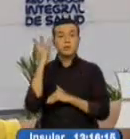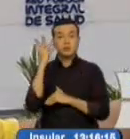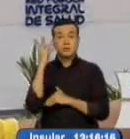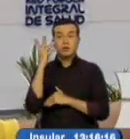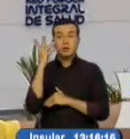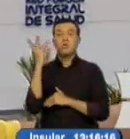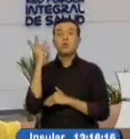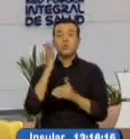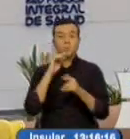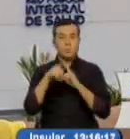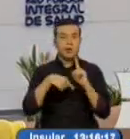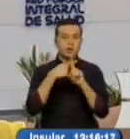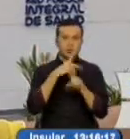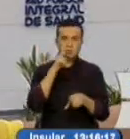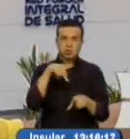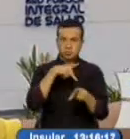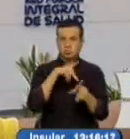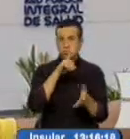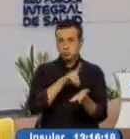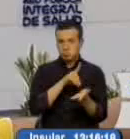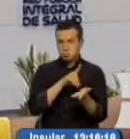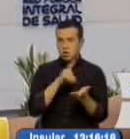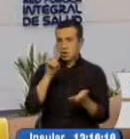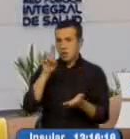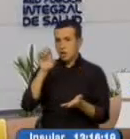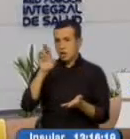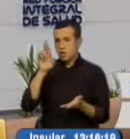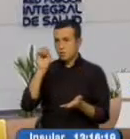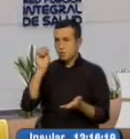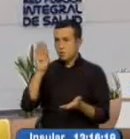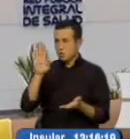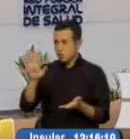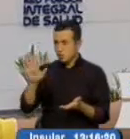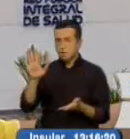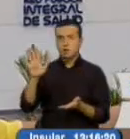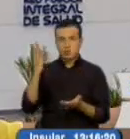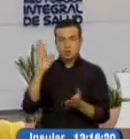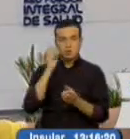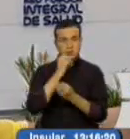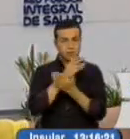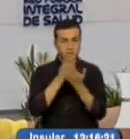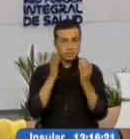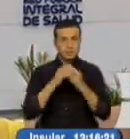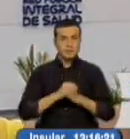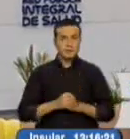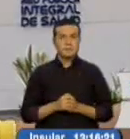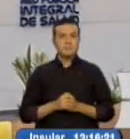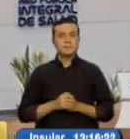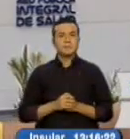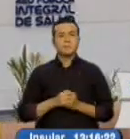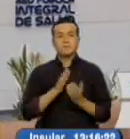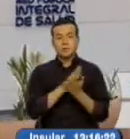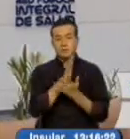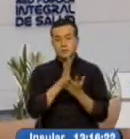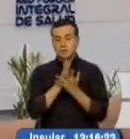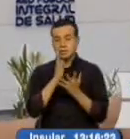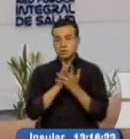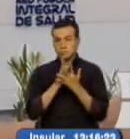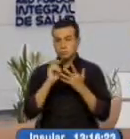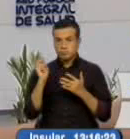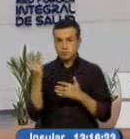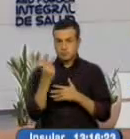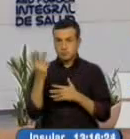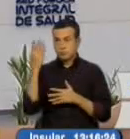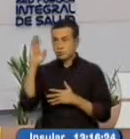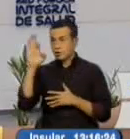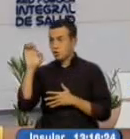reforzar con especialistas allá también. Y como ya lo había indicado, las especialidades de segundo nivel que estaban en el